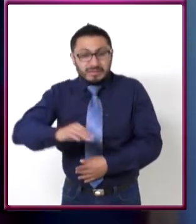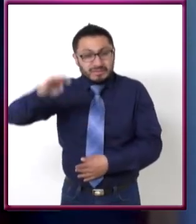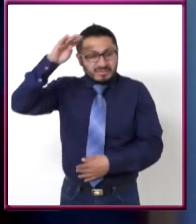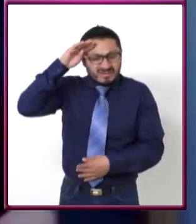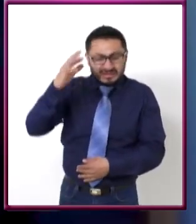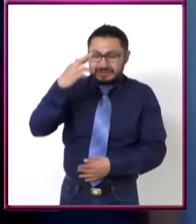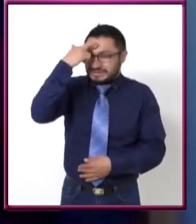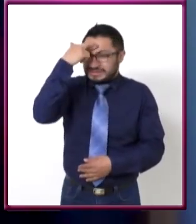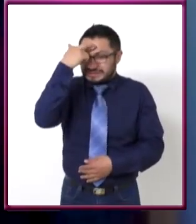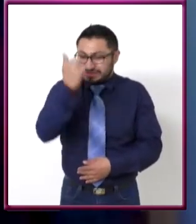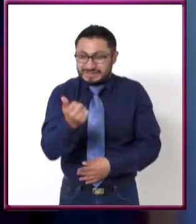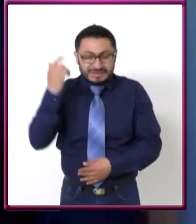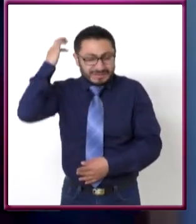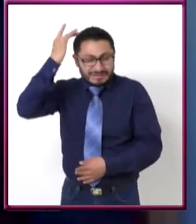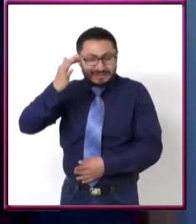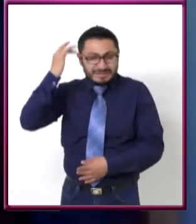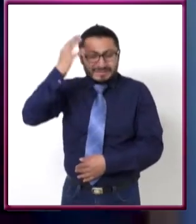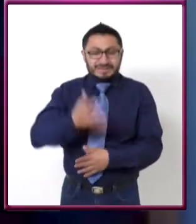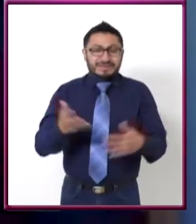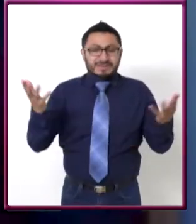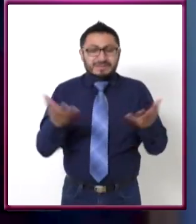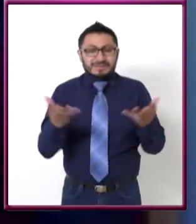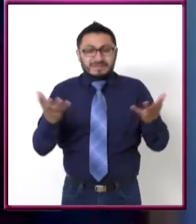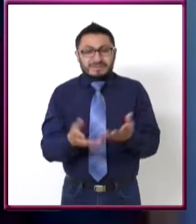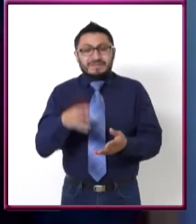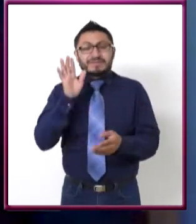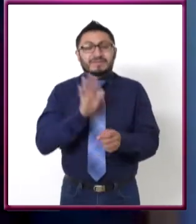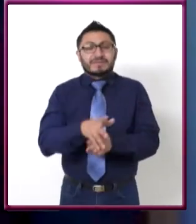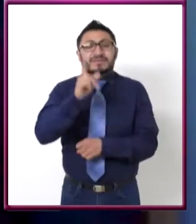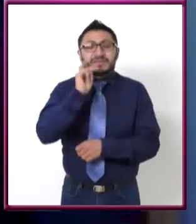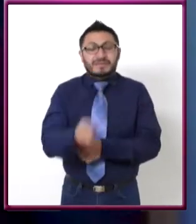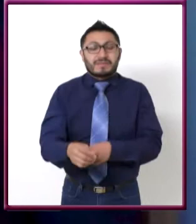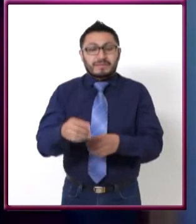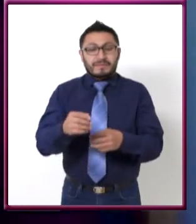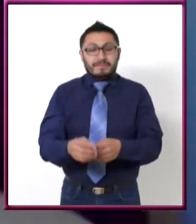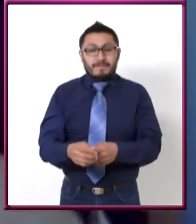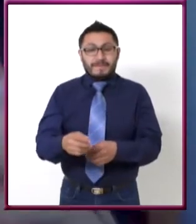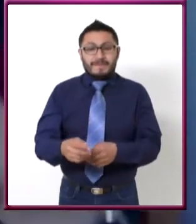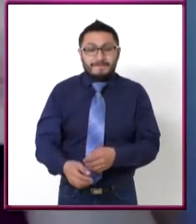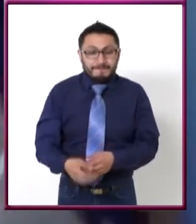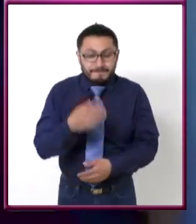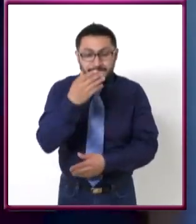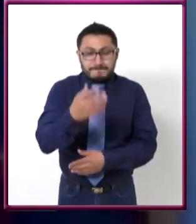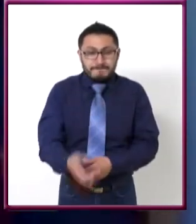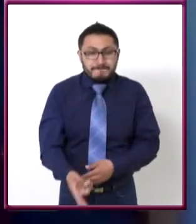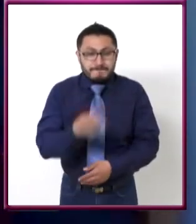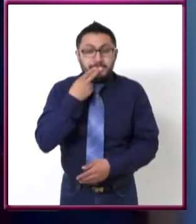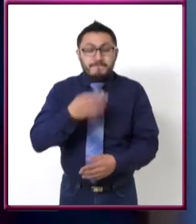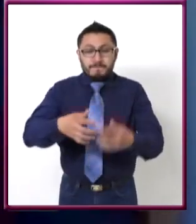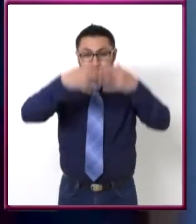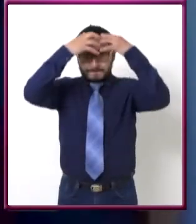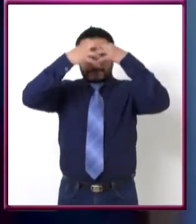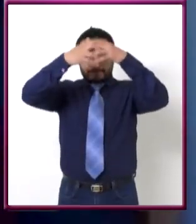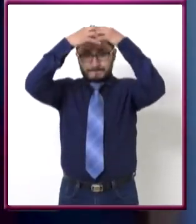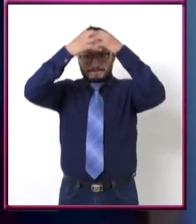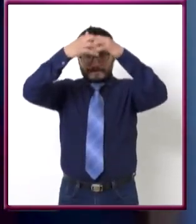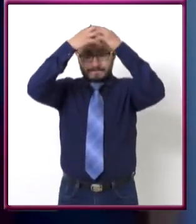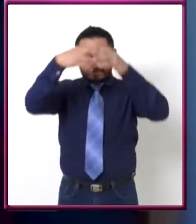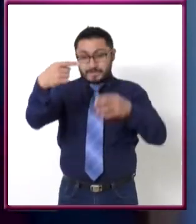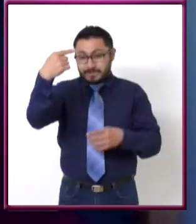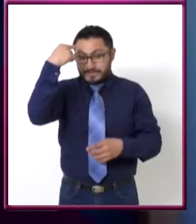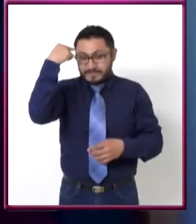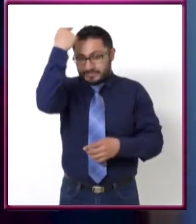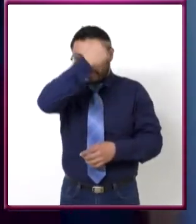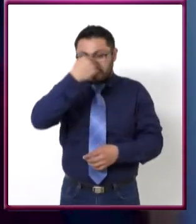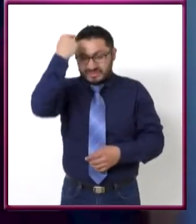a pensar, a razonar y a realizar lo que se llama las funciones ejecutivas del cerebro, que se ubican en la